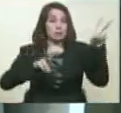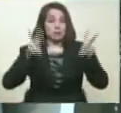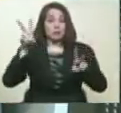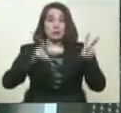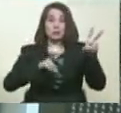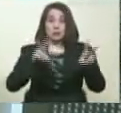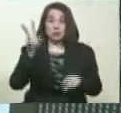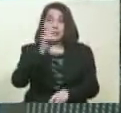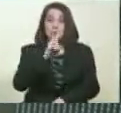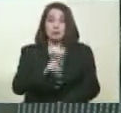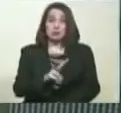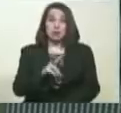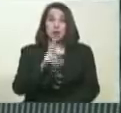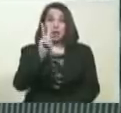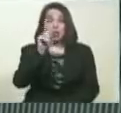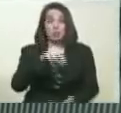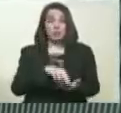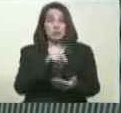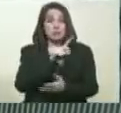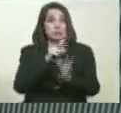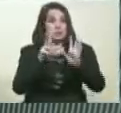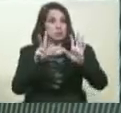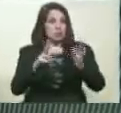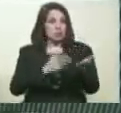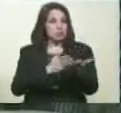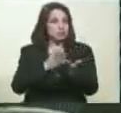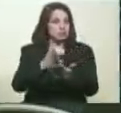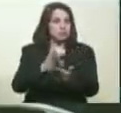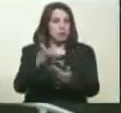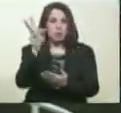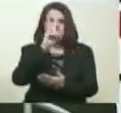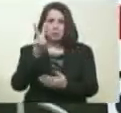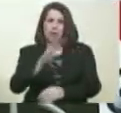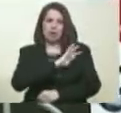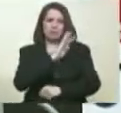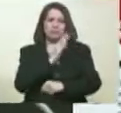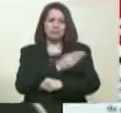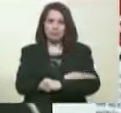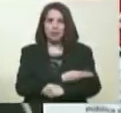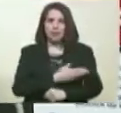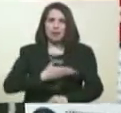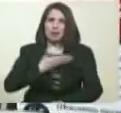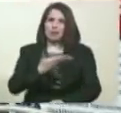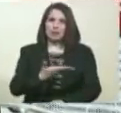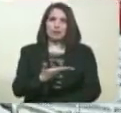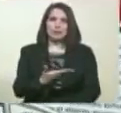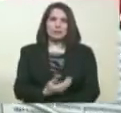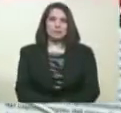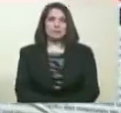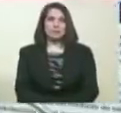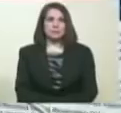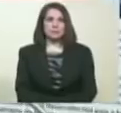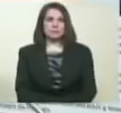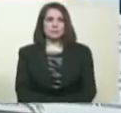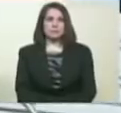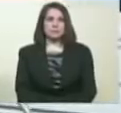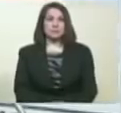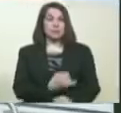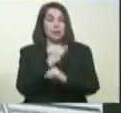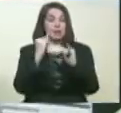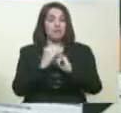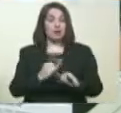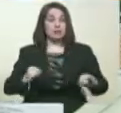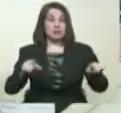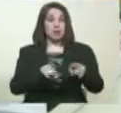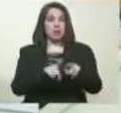2018. El camino de la Venezuela potencia, el camino de la Venezuela. Y este es el sector de la felicidad.